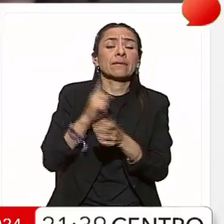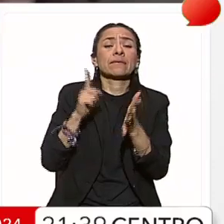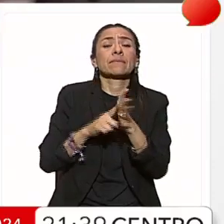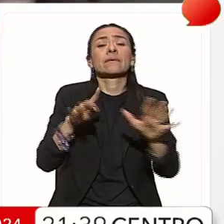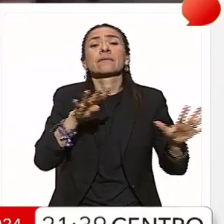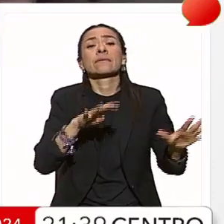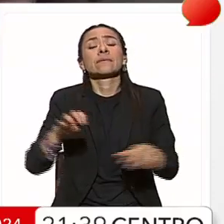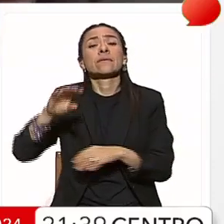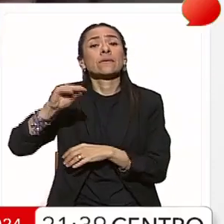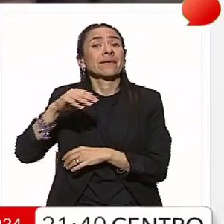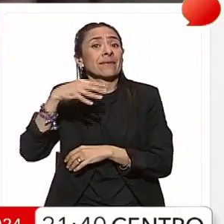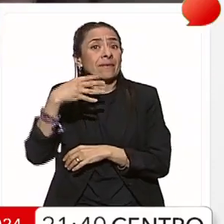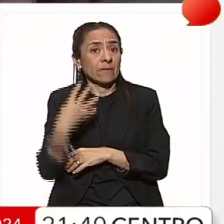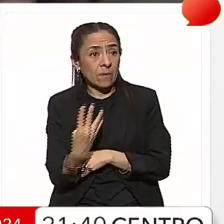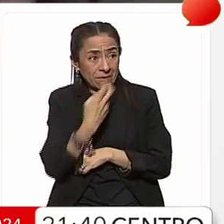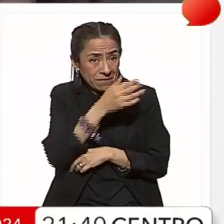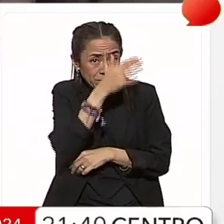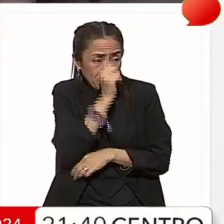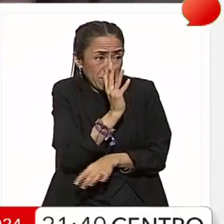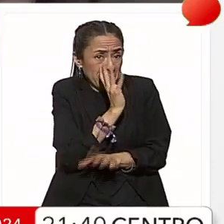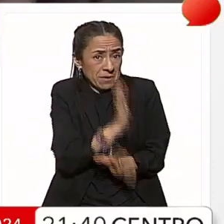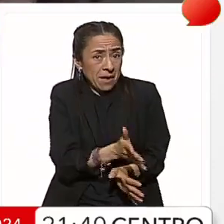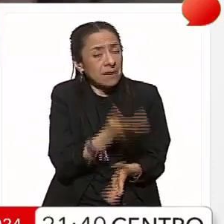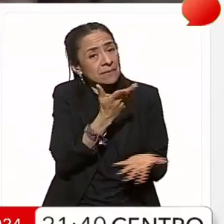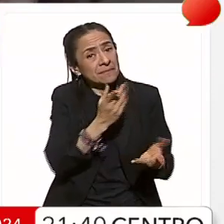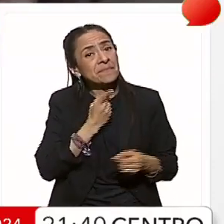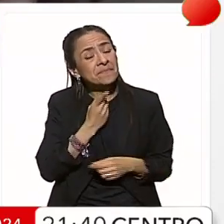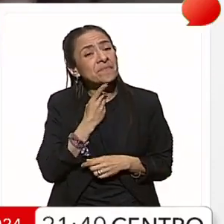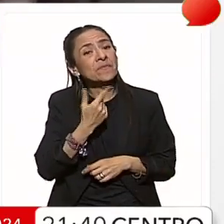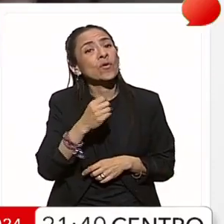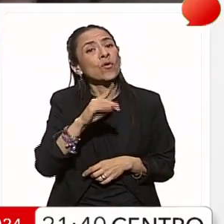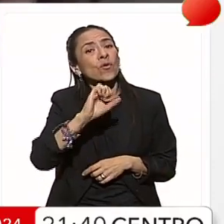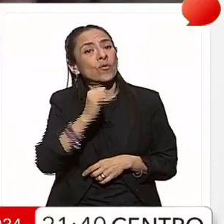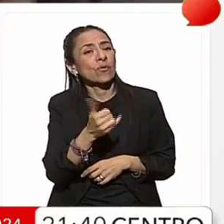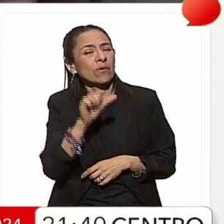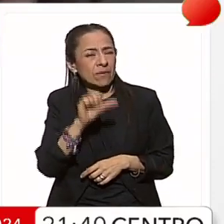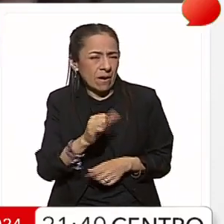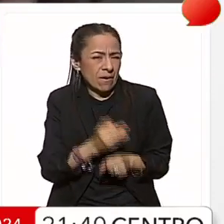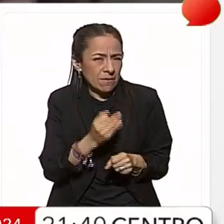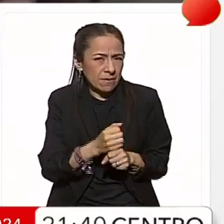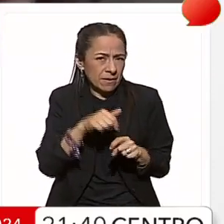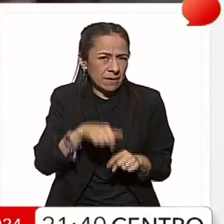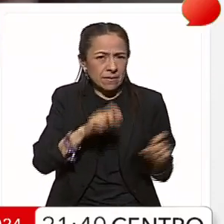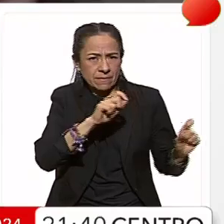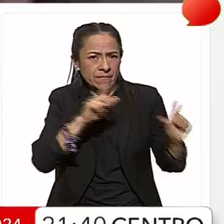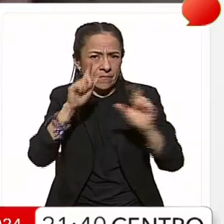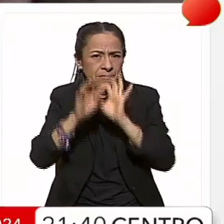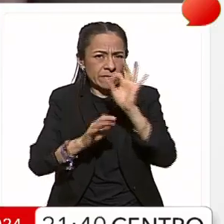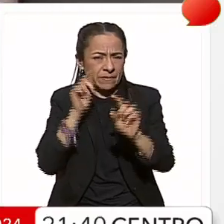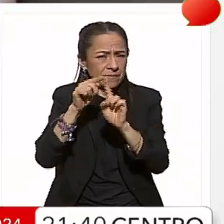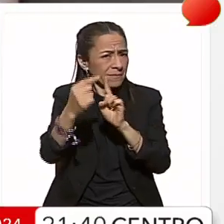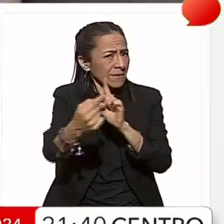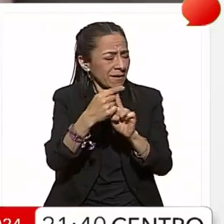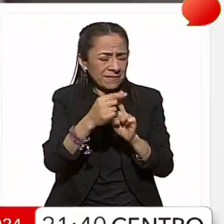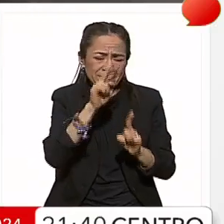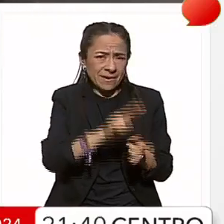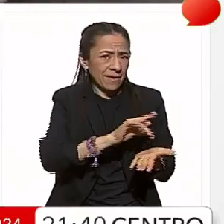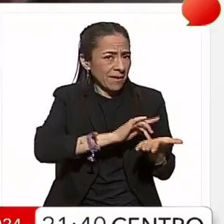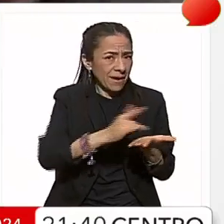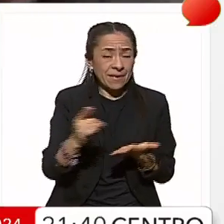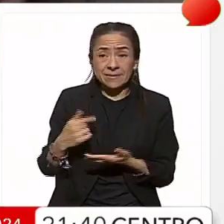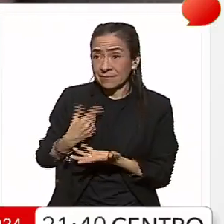1994. Diputado Leonel Godoy, pues le agradecemos mucho estos minutos en Punto de Referencia. Gracias. Siempre es un gusto estar con